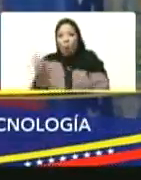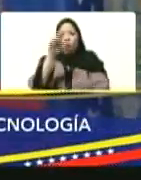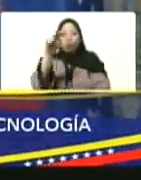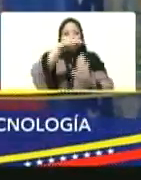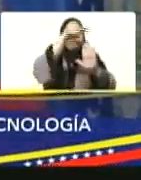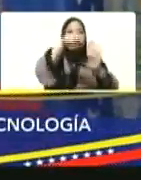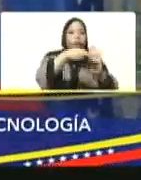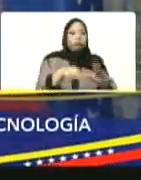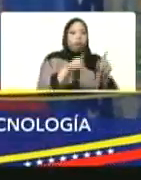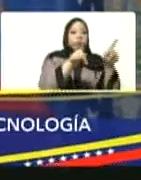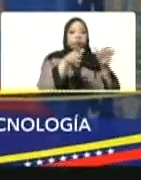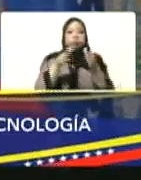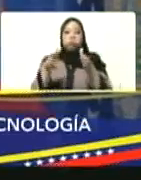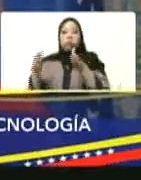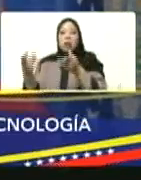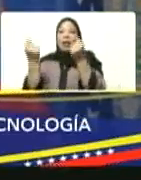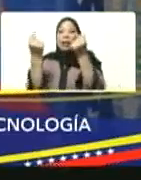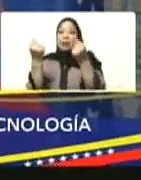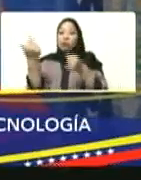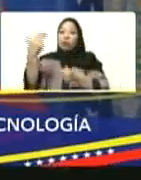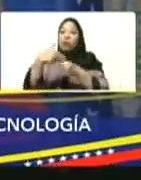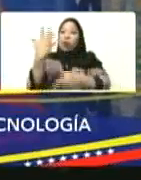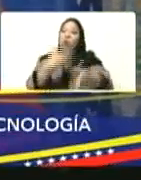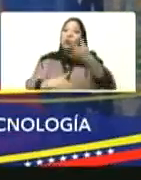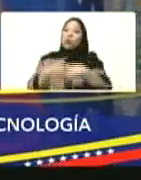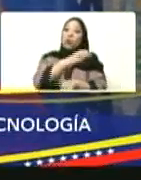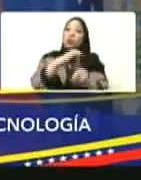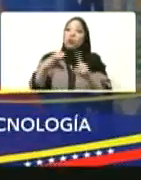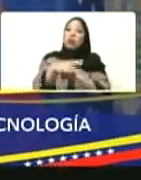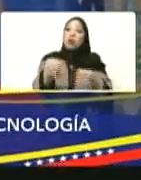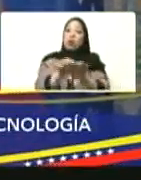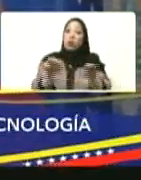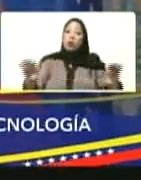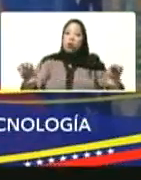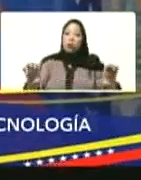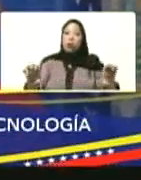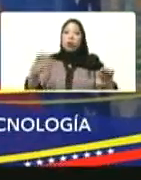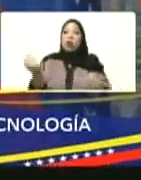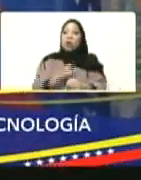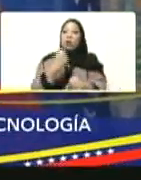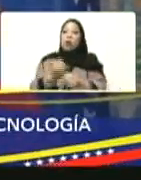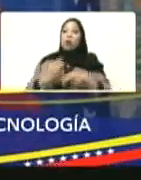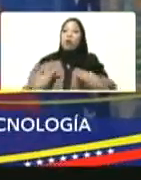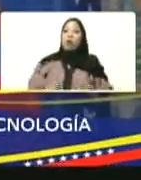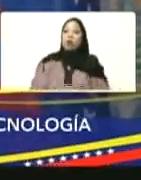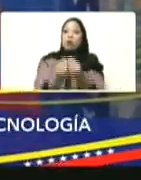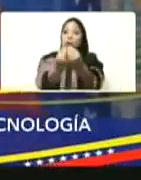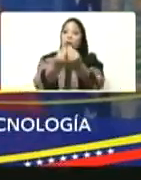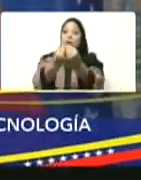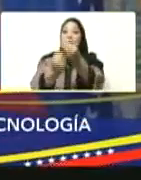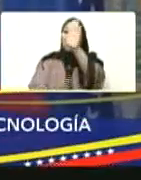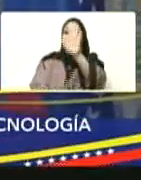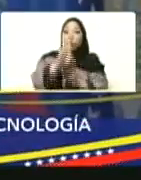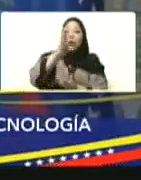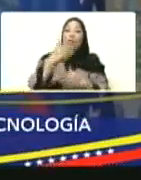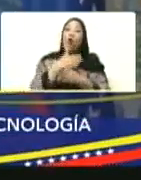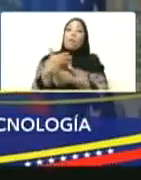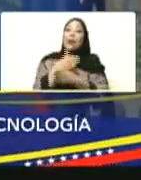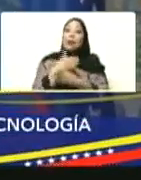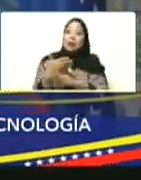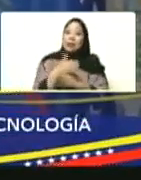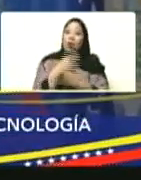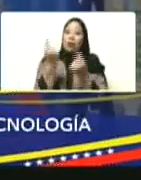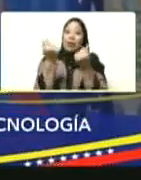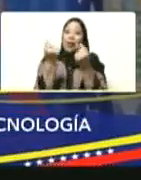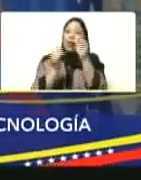energético, comercial, financiero, cultural, educativo, de trabajo conjunto y de prosperidad compartida. Afin